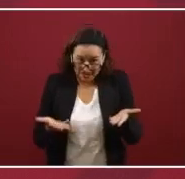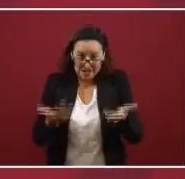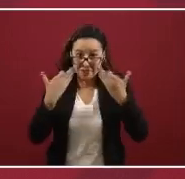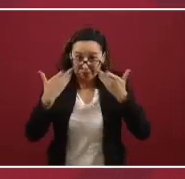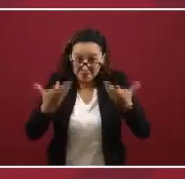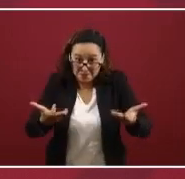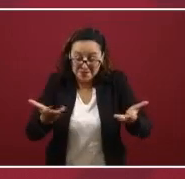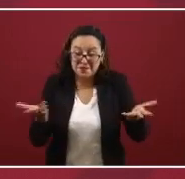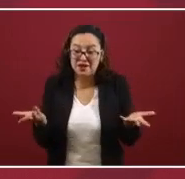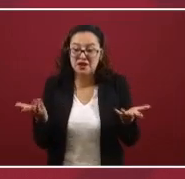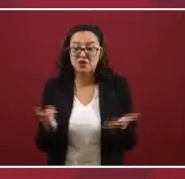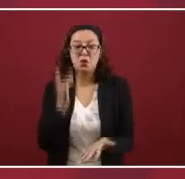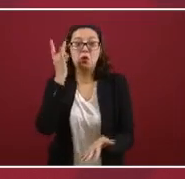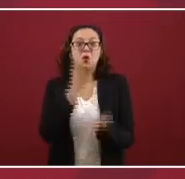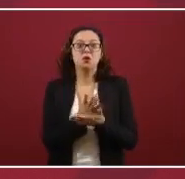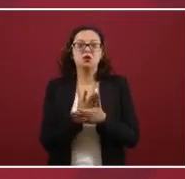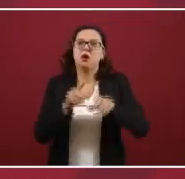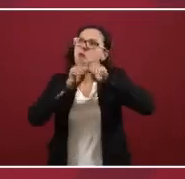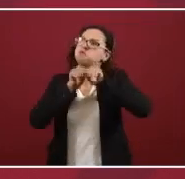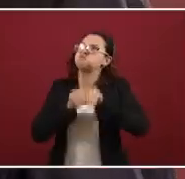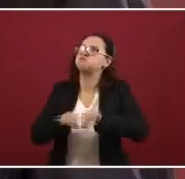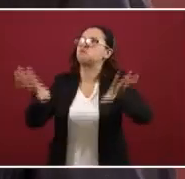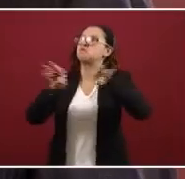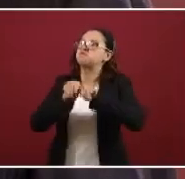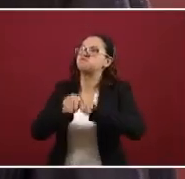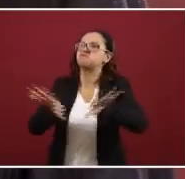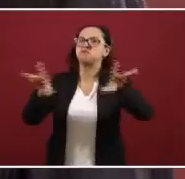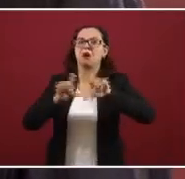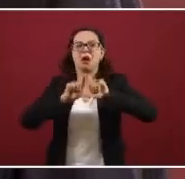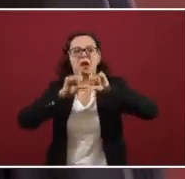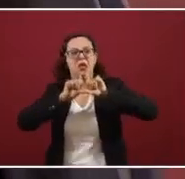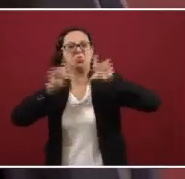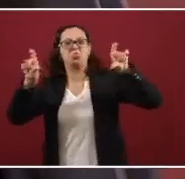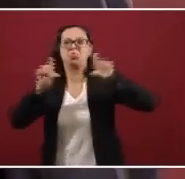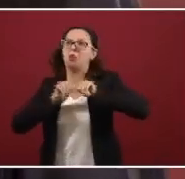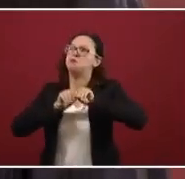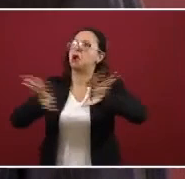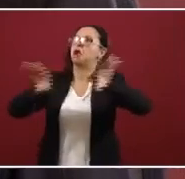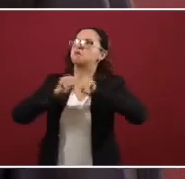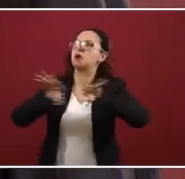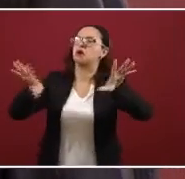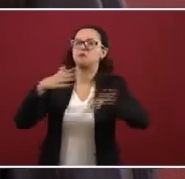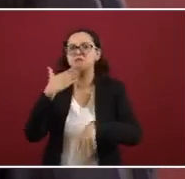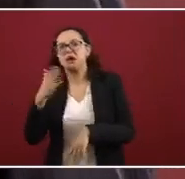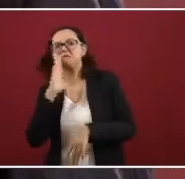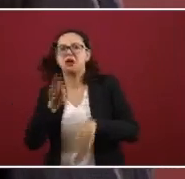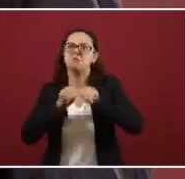Que se editorializa, nada más es maniqueísmo, bueno o malo.